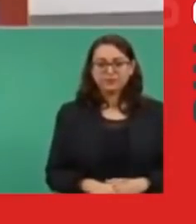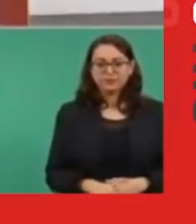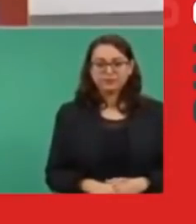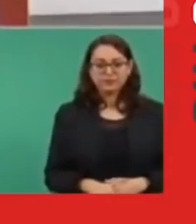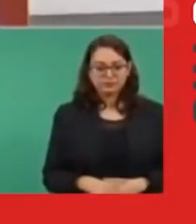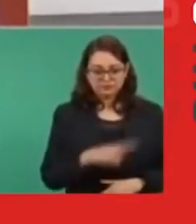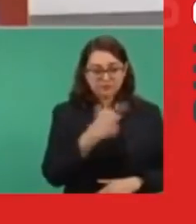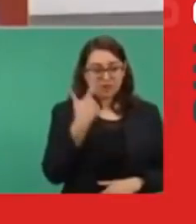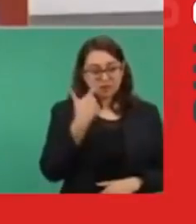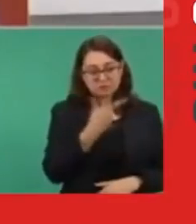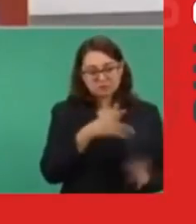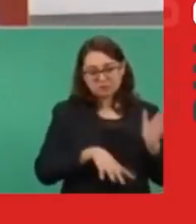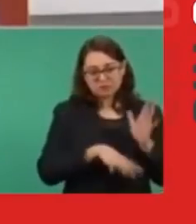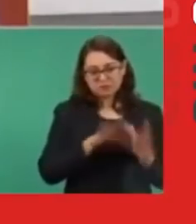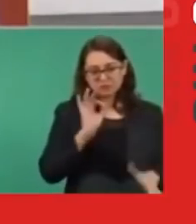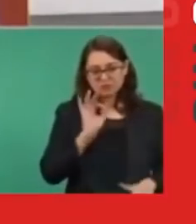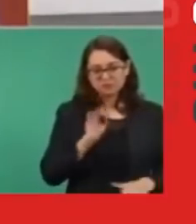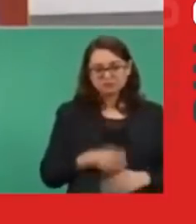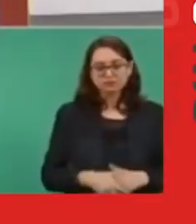A ver si lo encuentran.